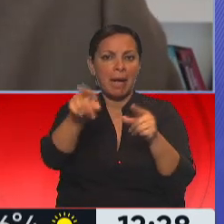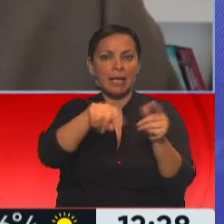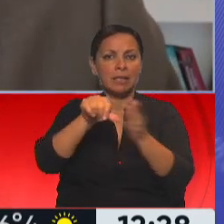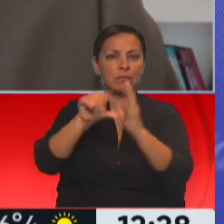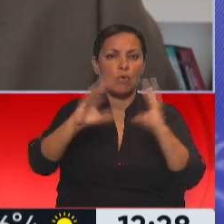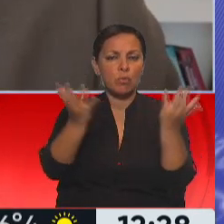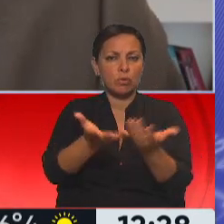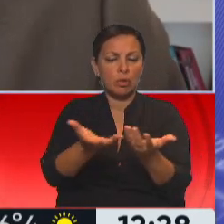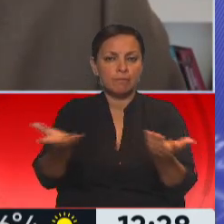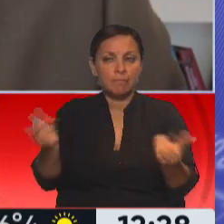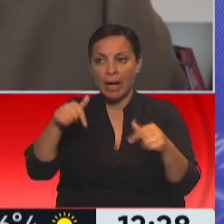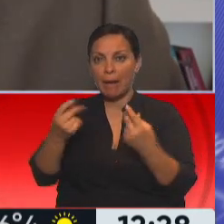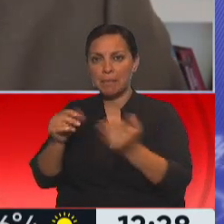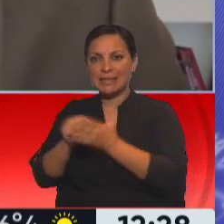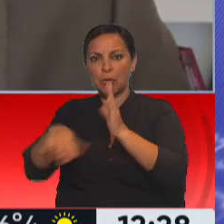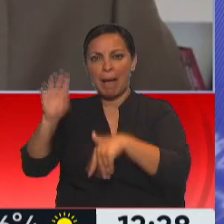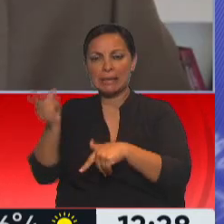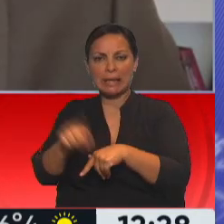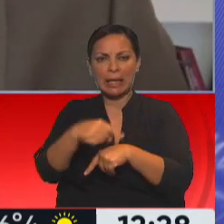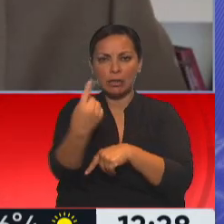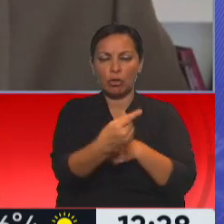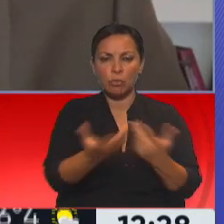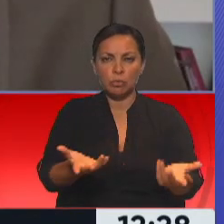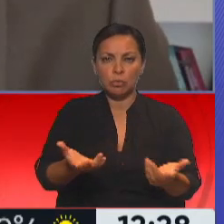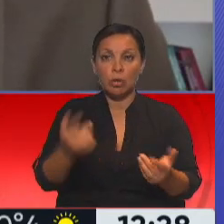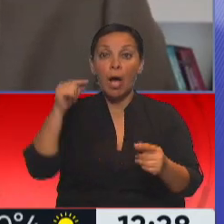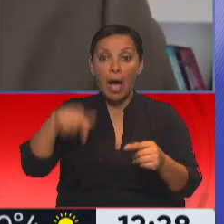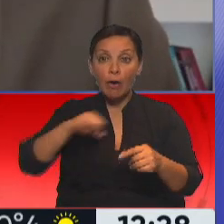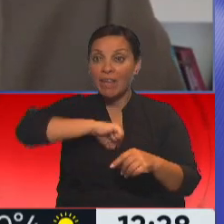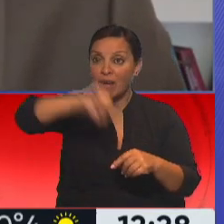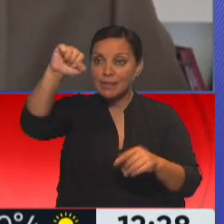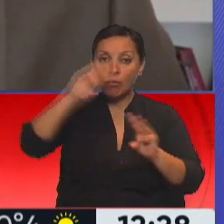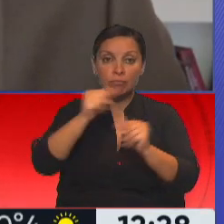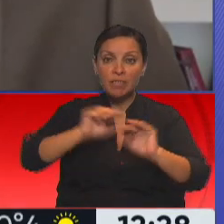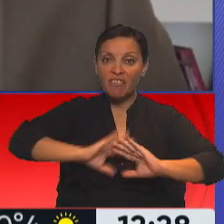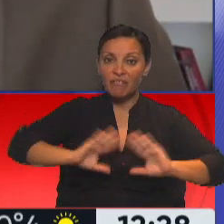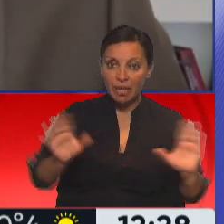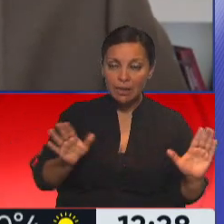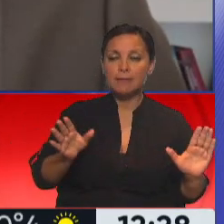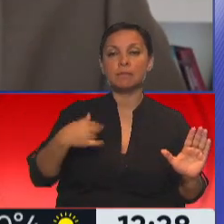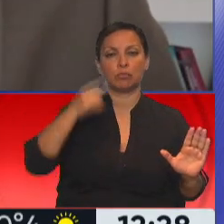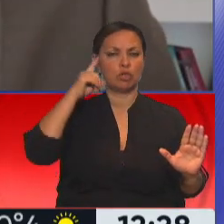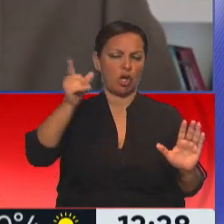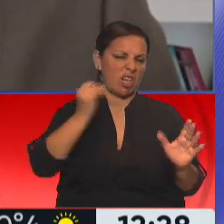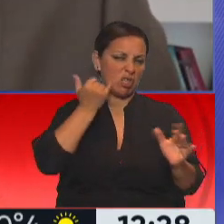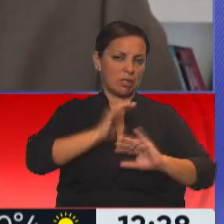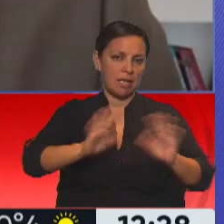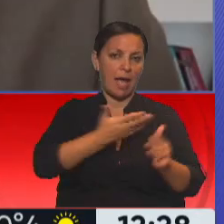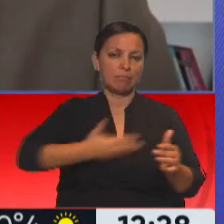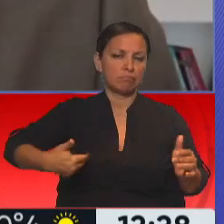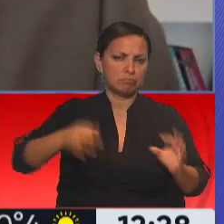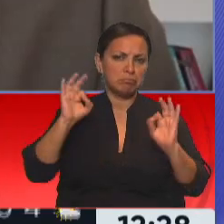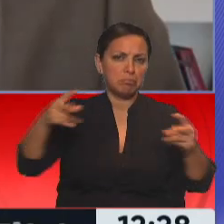mundo, y ahora tenemos que estar logrando, una vez que matamos la inflación, que yo creo que el gobierno ya cortó de raíz la inflación,